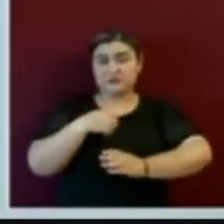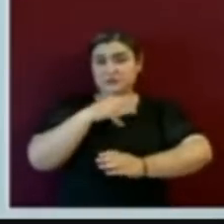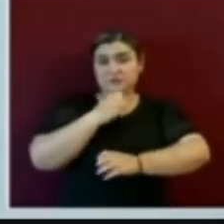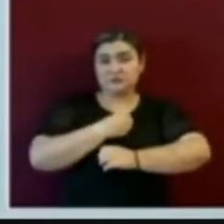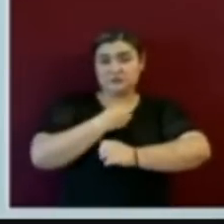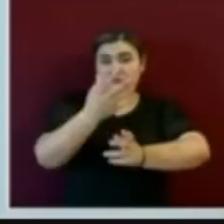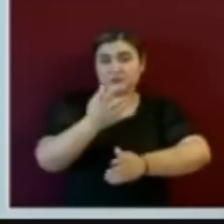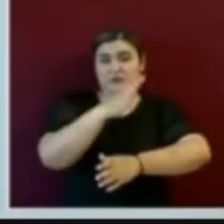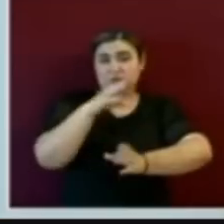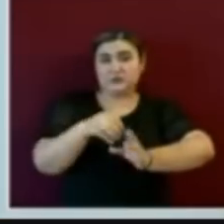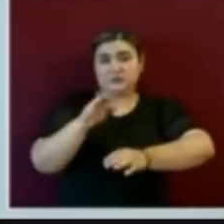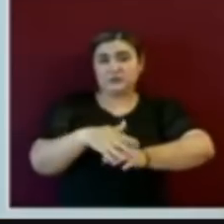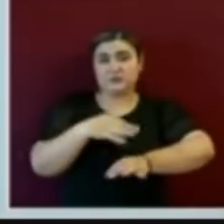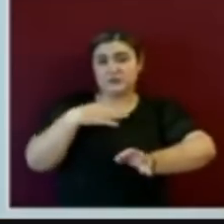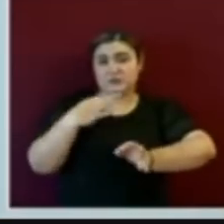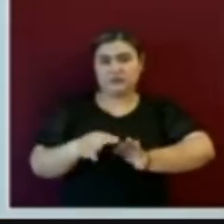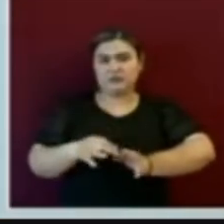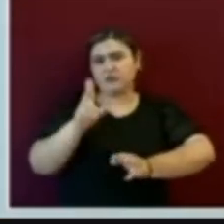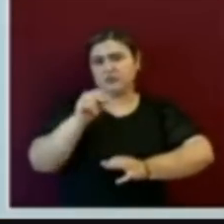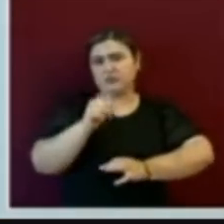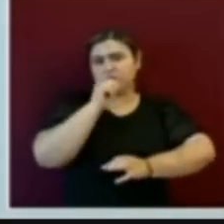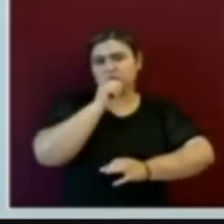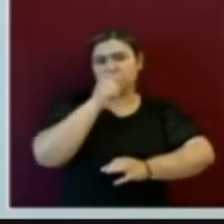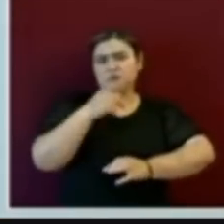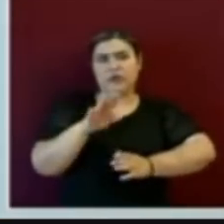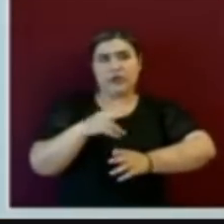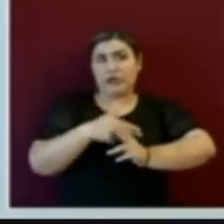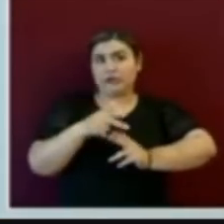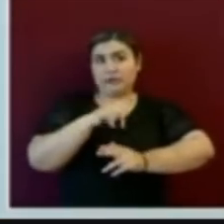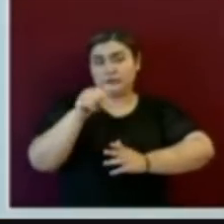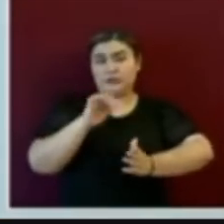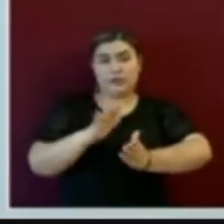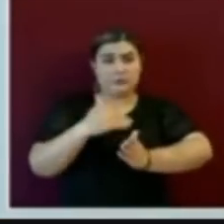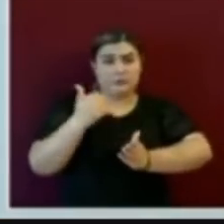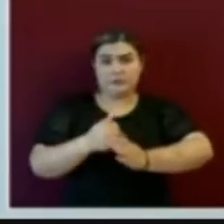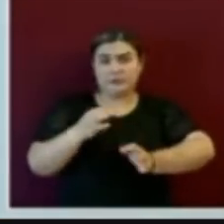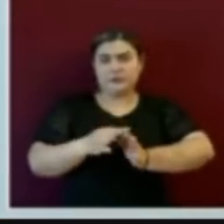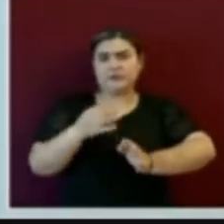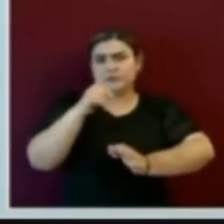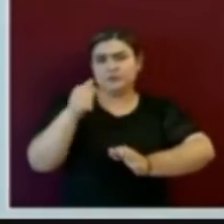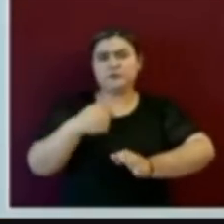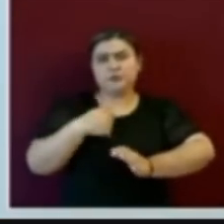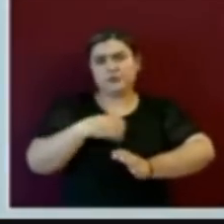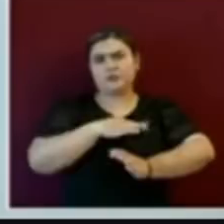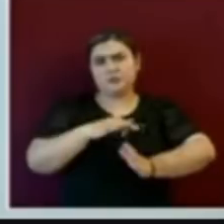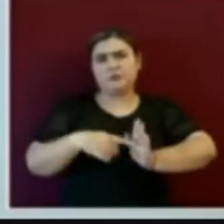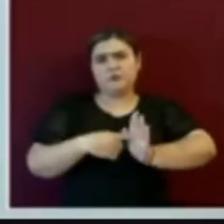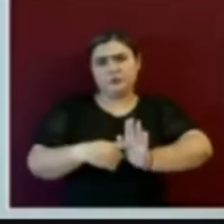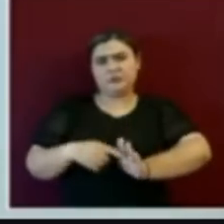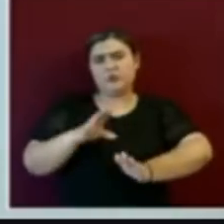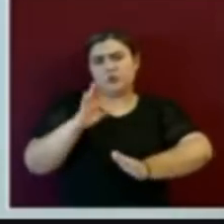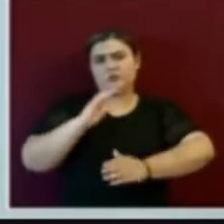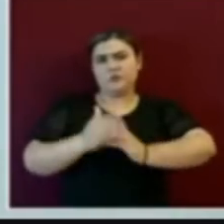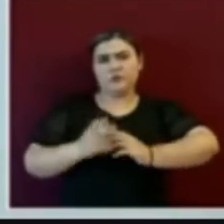me corresponde sino hasta que sea aprobado, yo habré de presentar al concluir